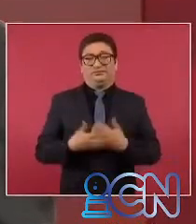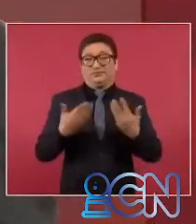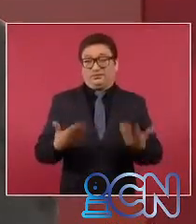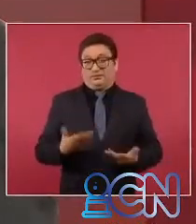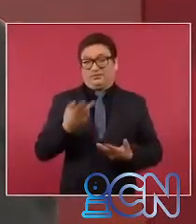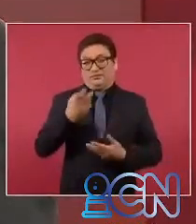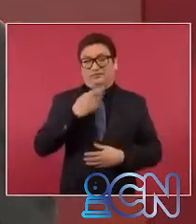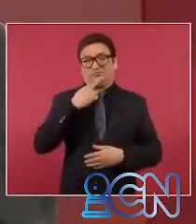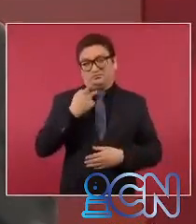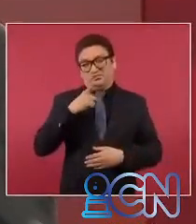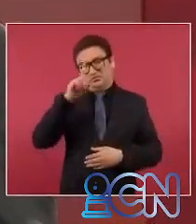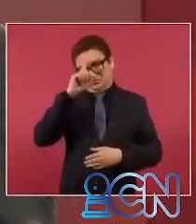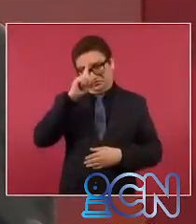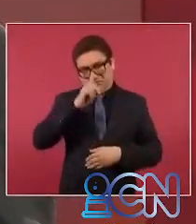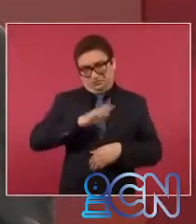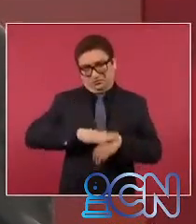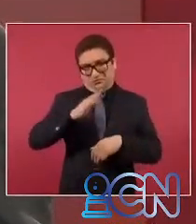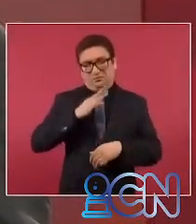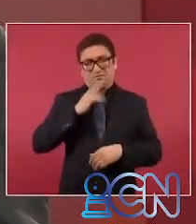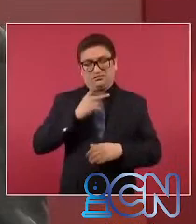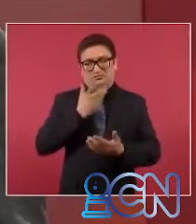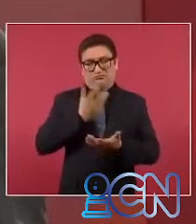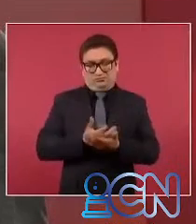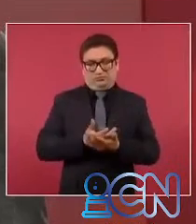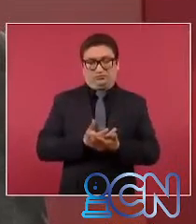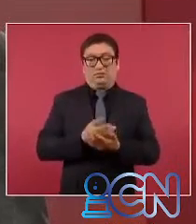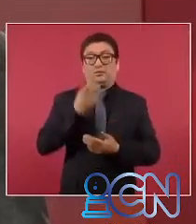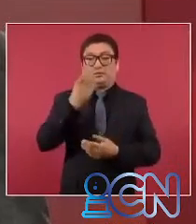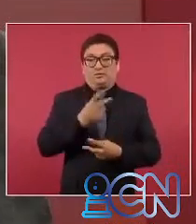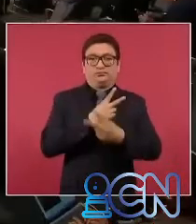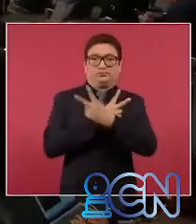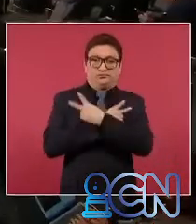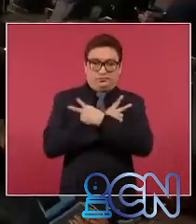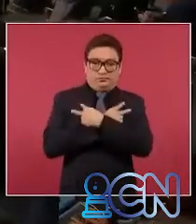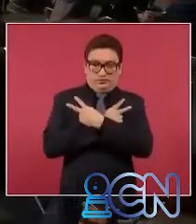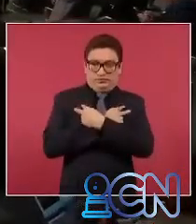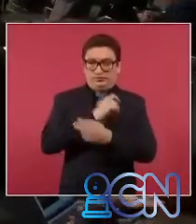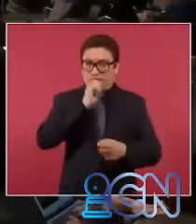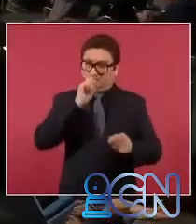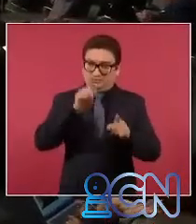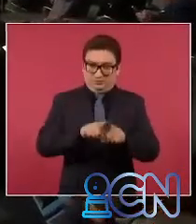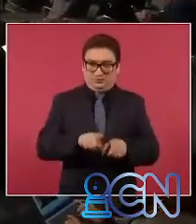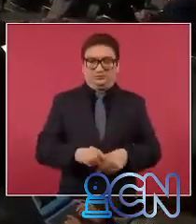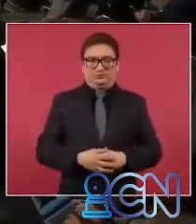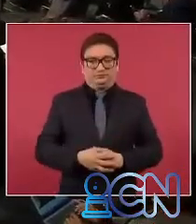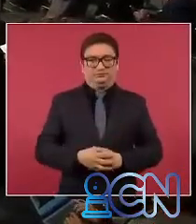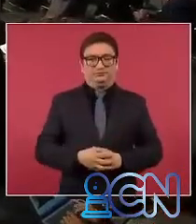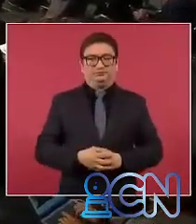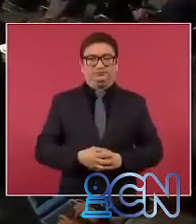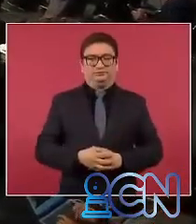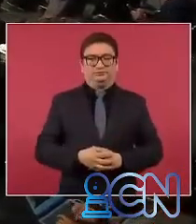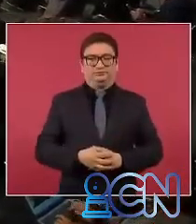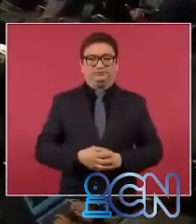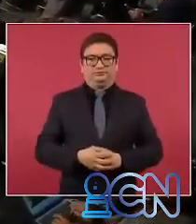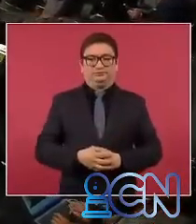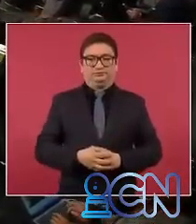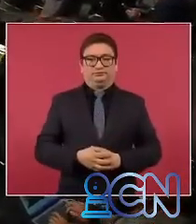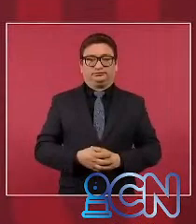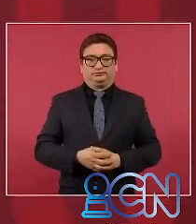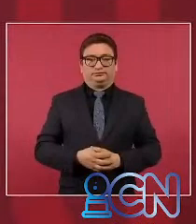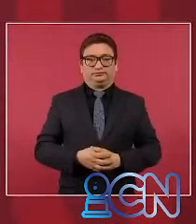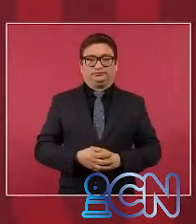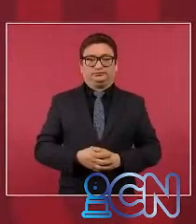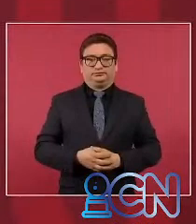Entonces, lo más recomendable pues es descansar. Y las vacaciones, pues también lo mismo, ¿sí?